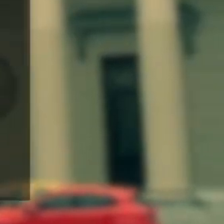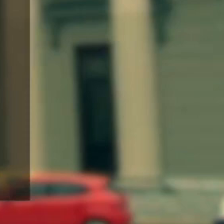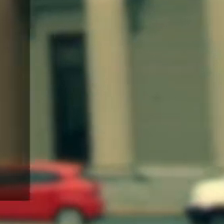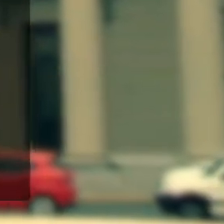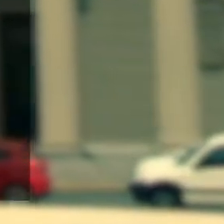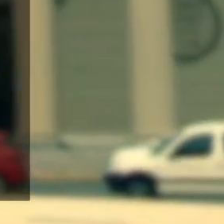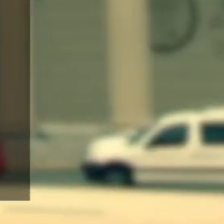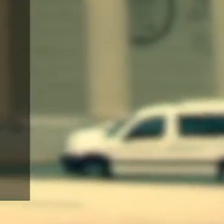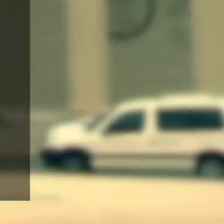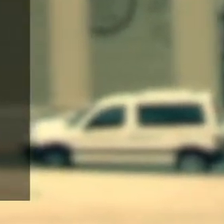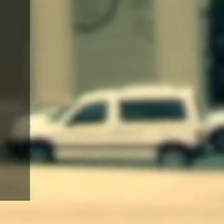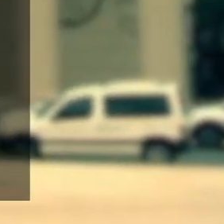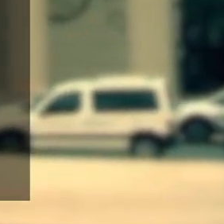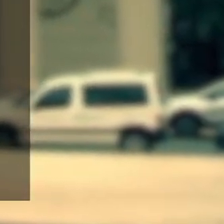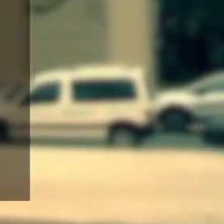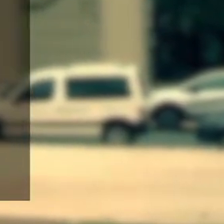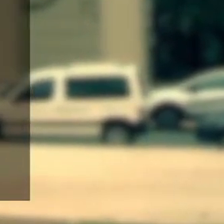misa. Muchas gracias.